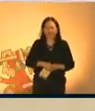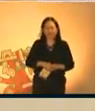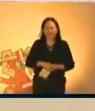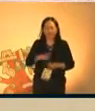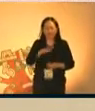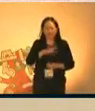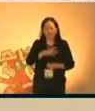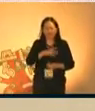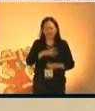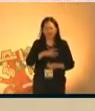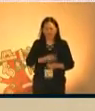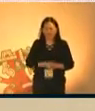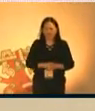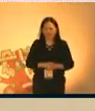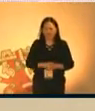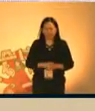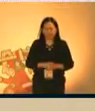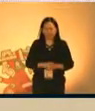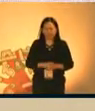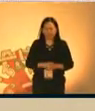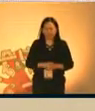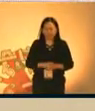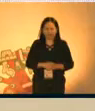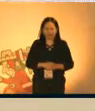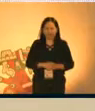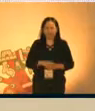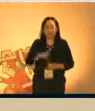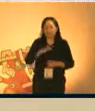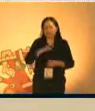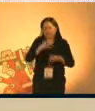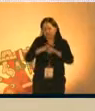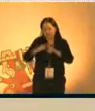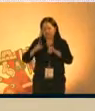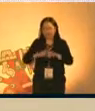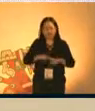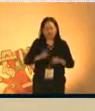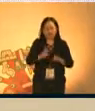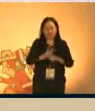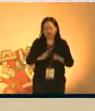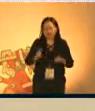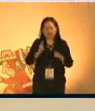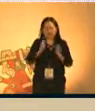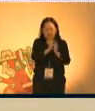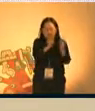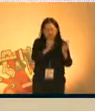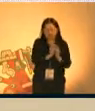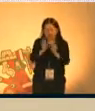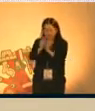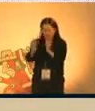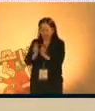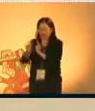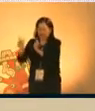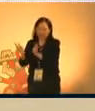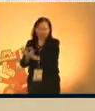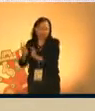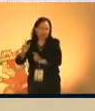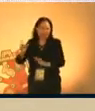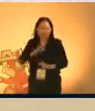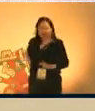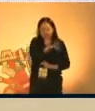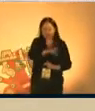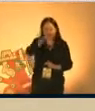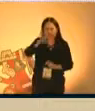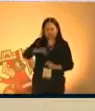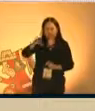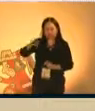esto en británicos puertorriqueños y cubanos a cada uno le va